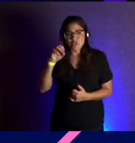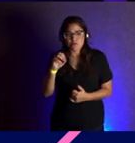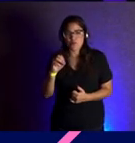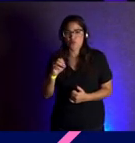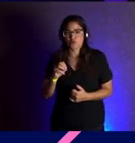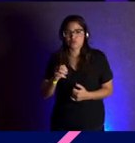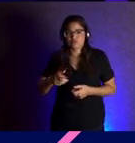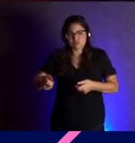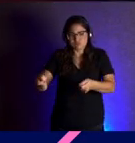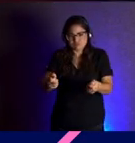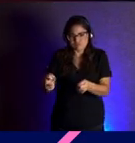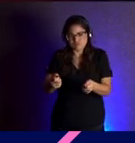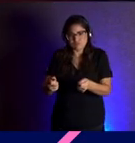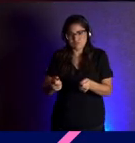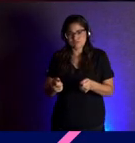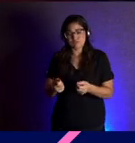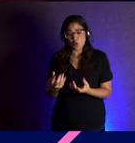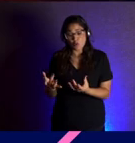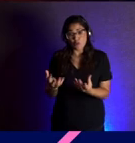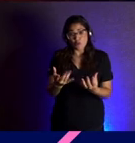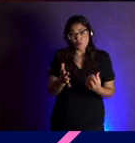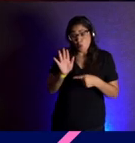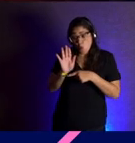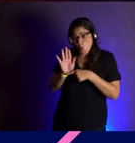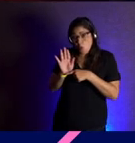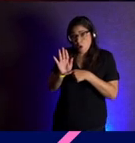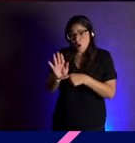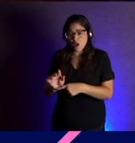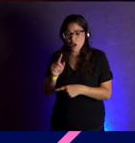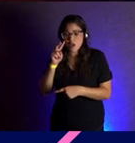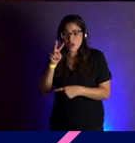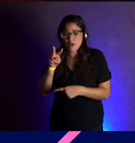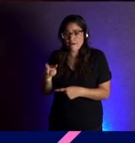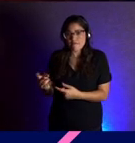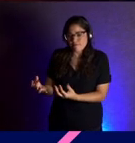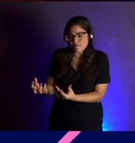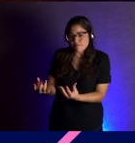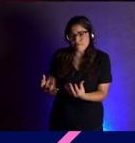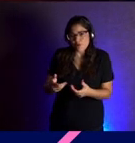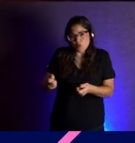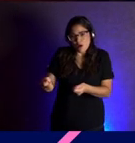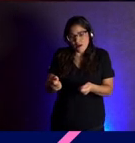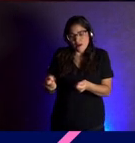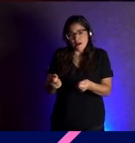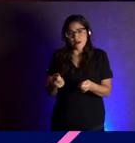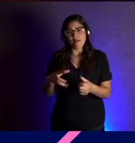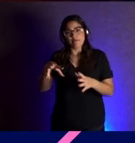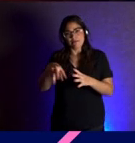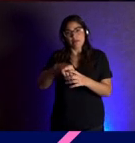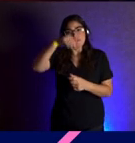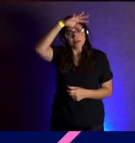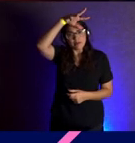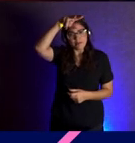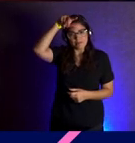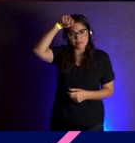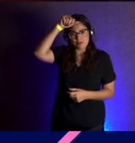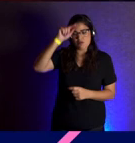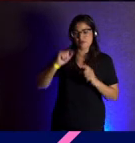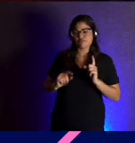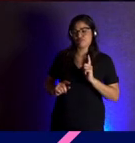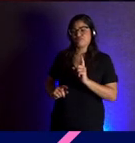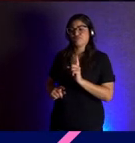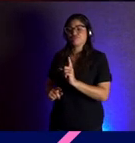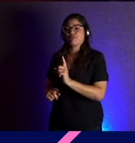minería en la Amazonía. Fuimos a los llanos, que es la zona con más fuego por vegetación, porque es